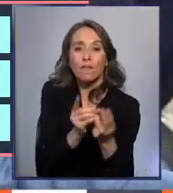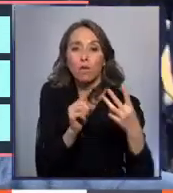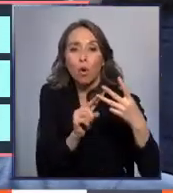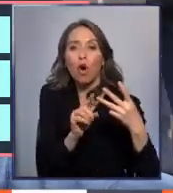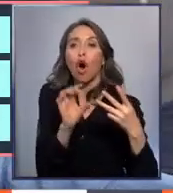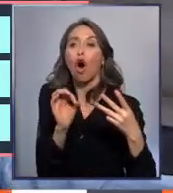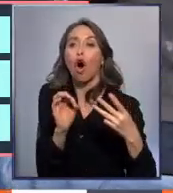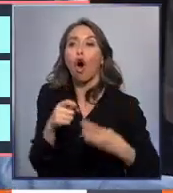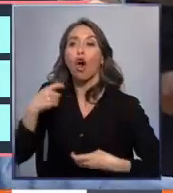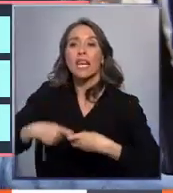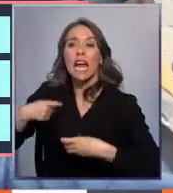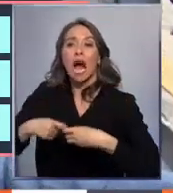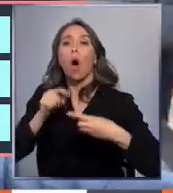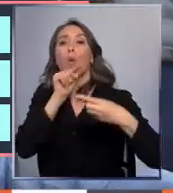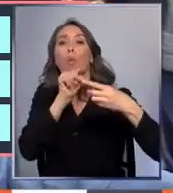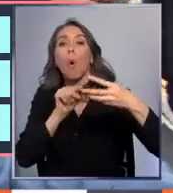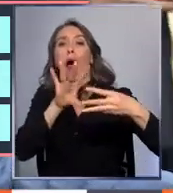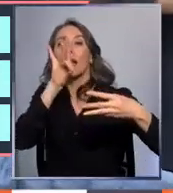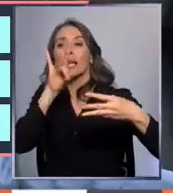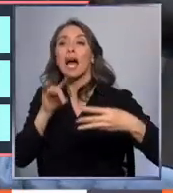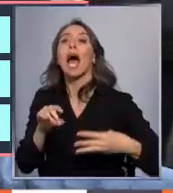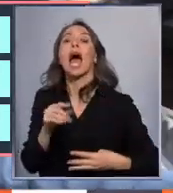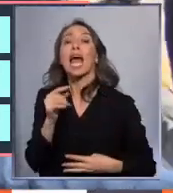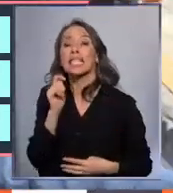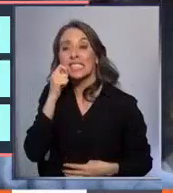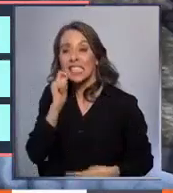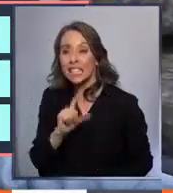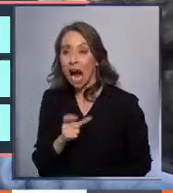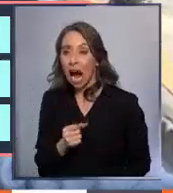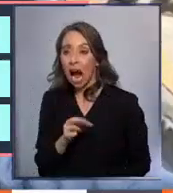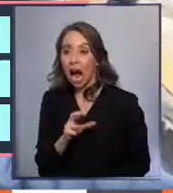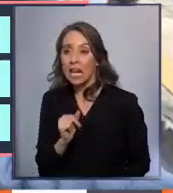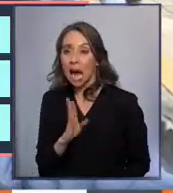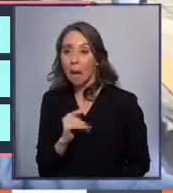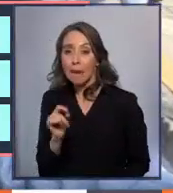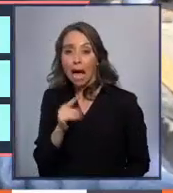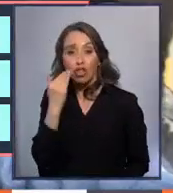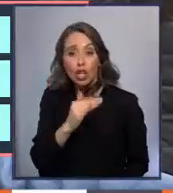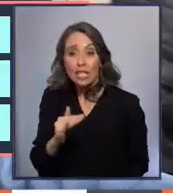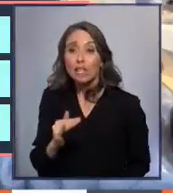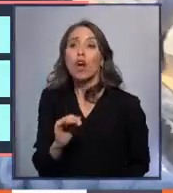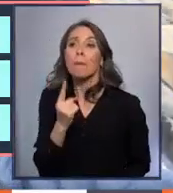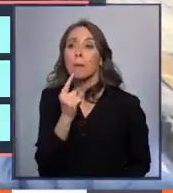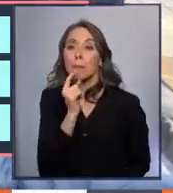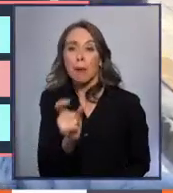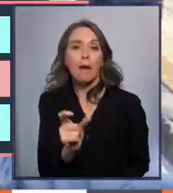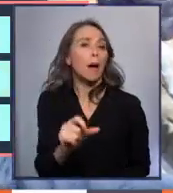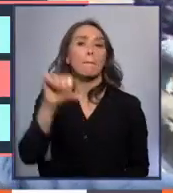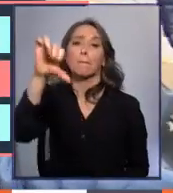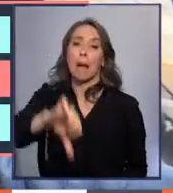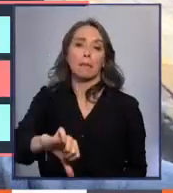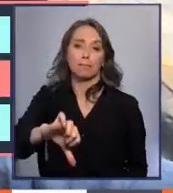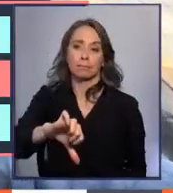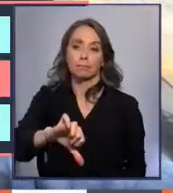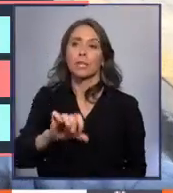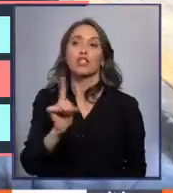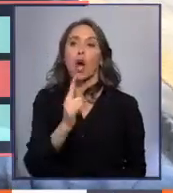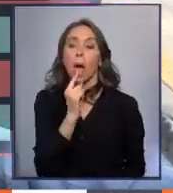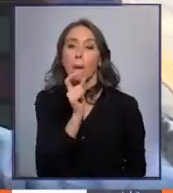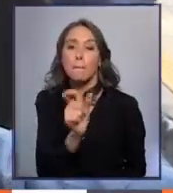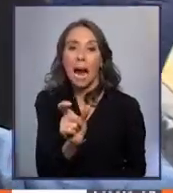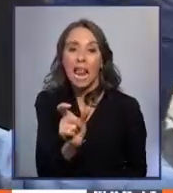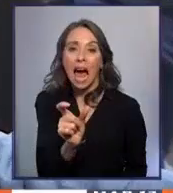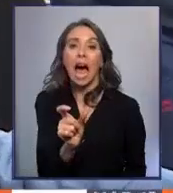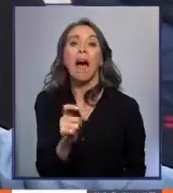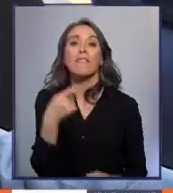primeras negaciones. Sus primeras palabras. A ver. Incorrecto. No son palabras,